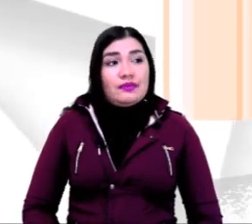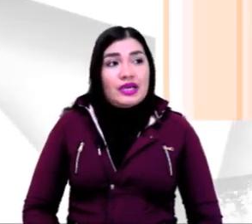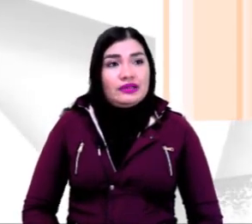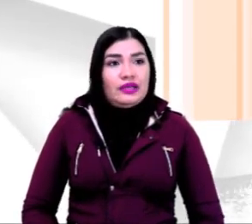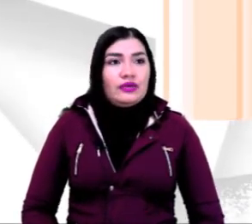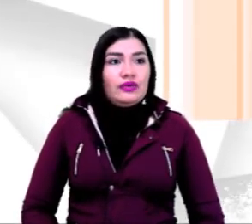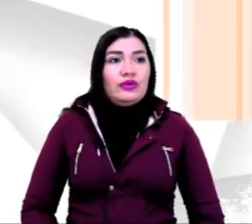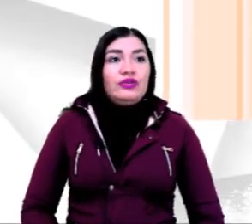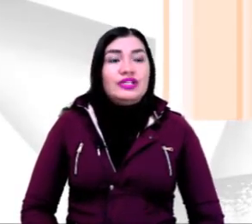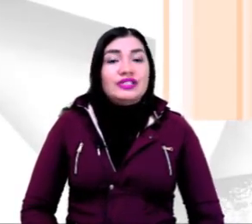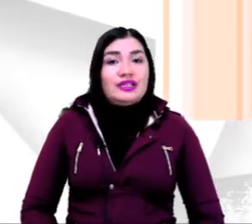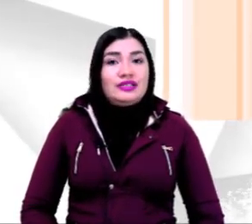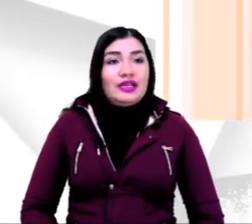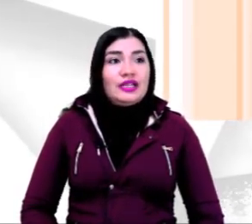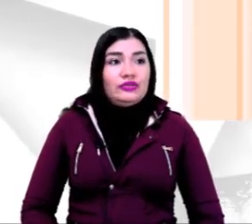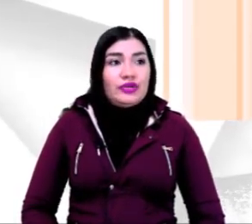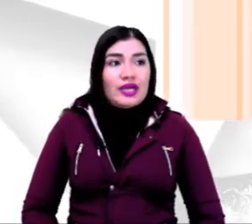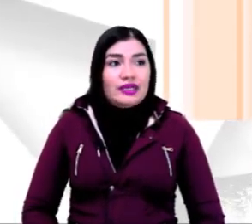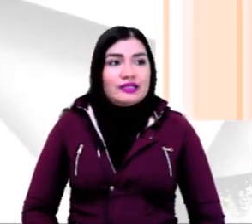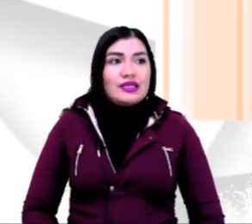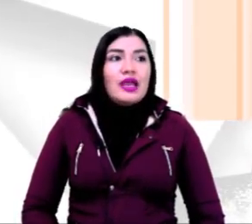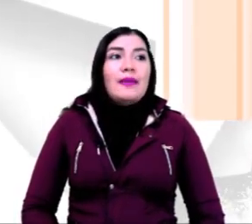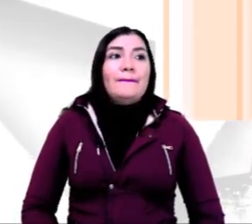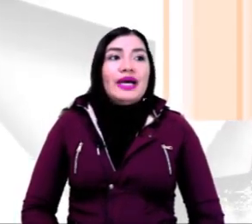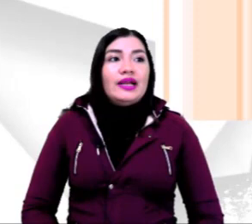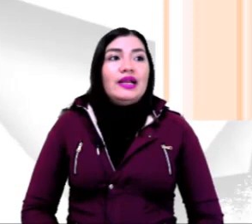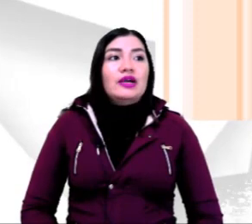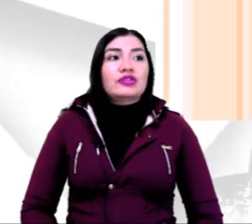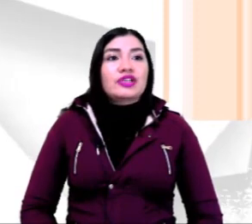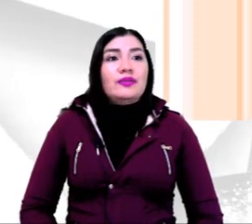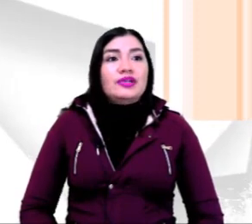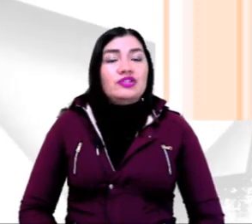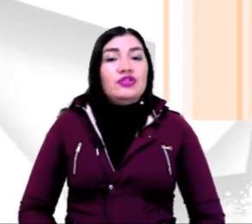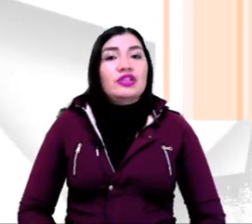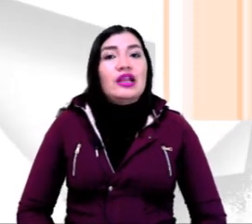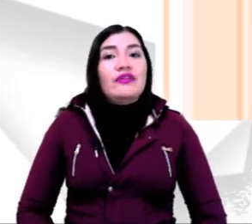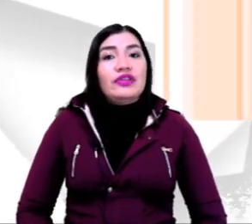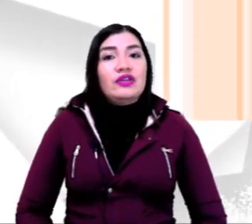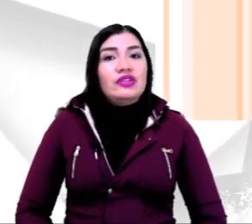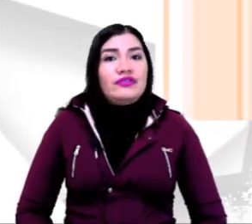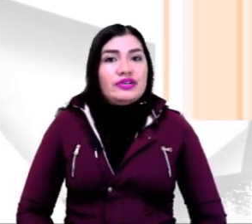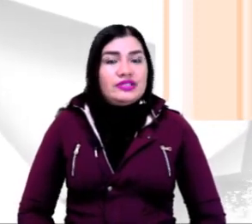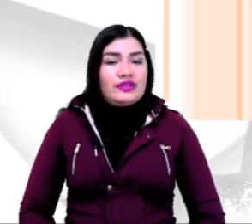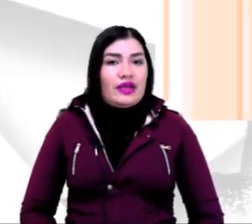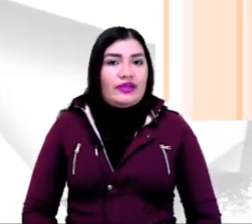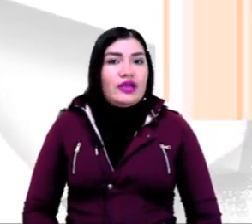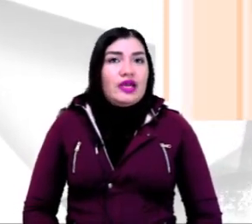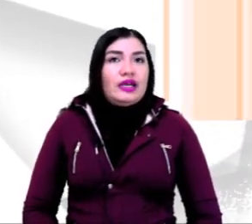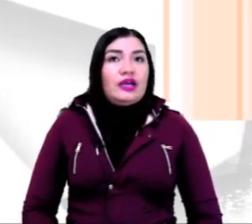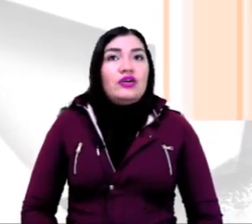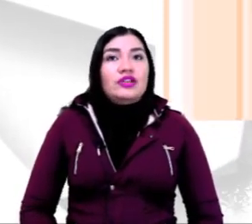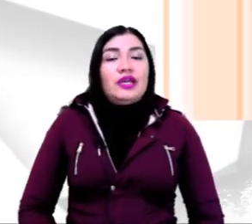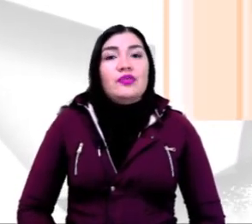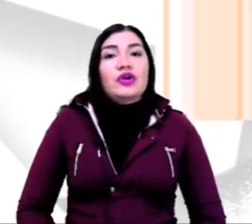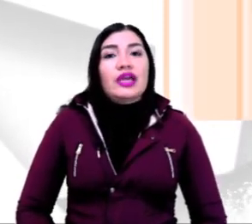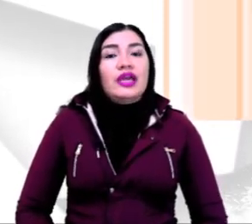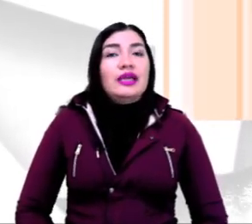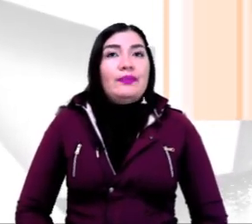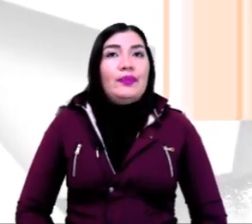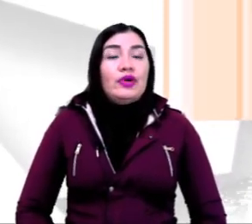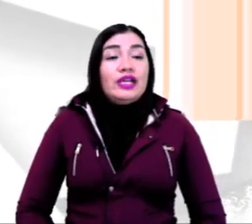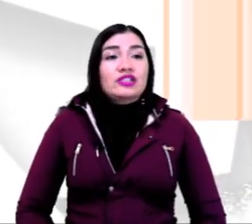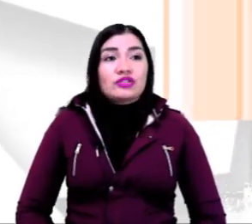cambio climático o los desastres naturales para la conservación de la biodiversidad. Recordemos